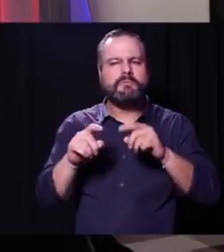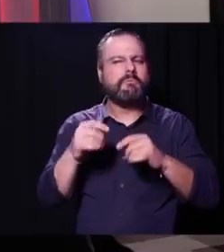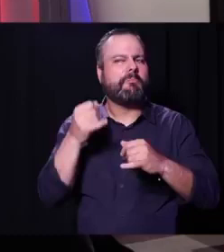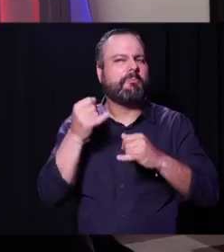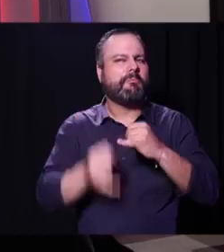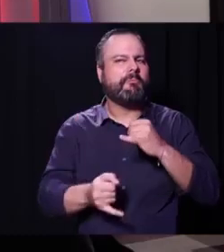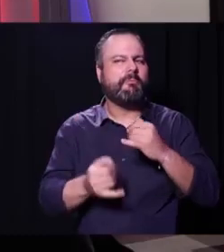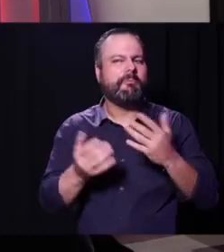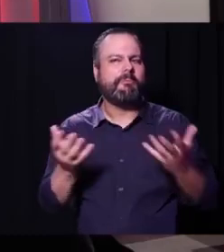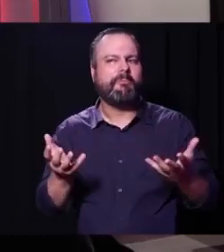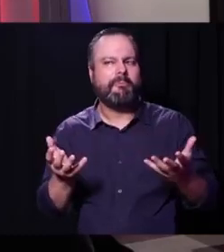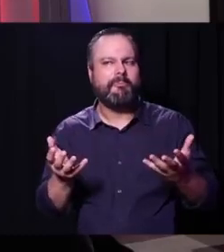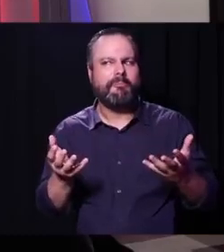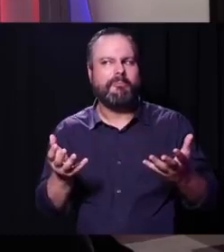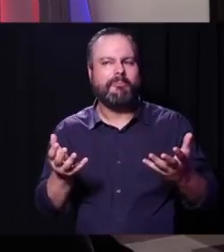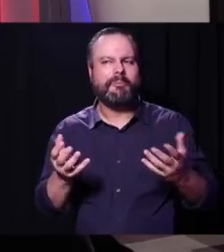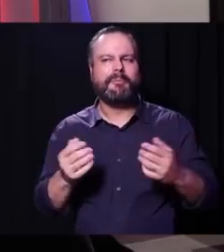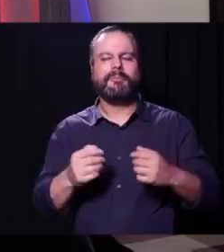Fíjense.